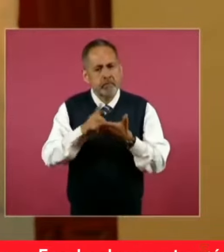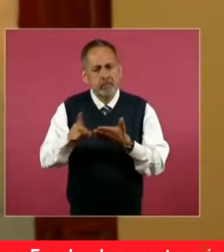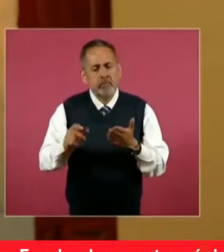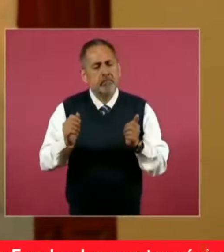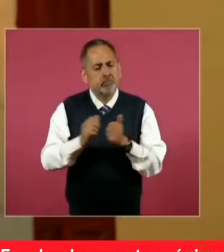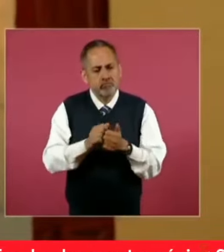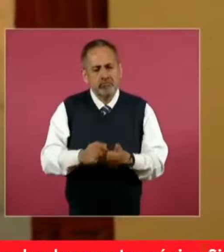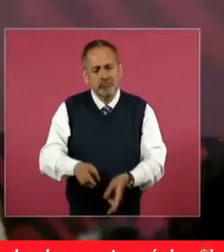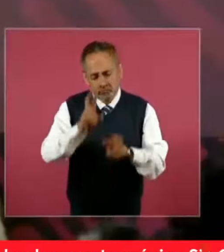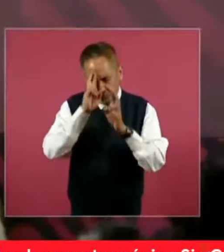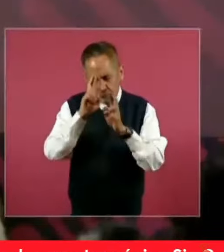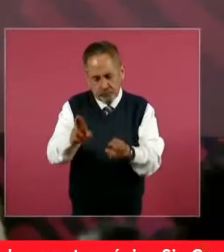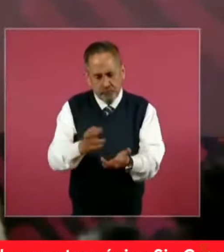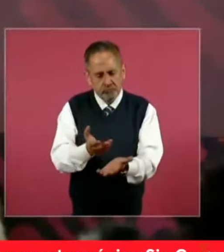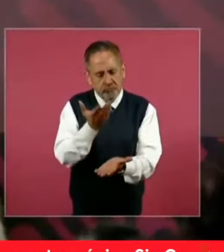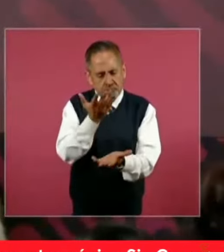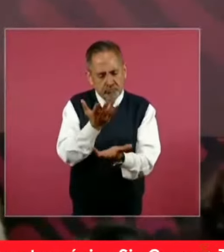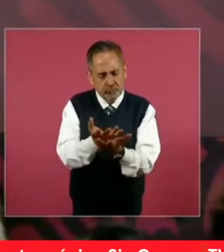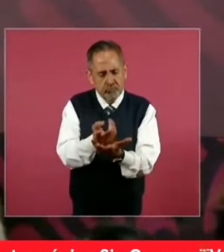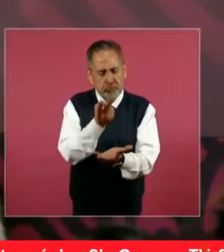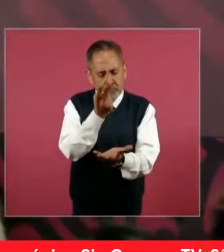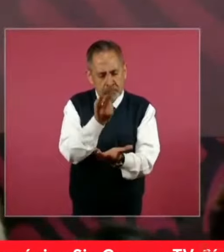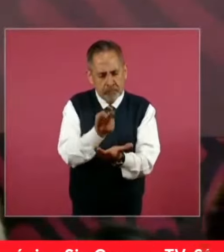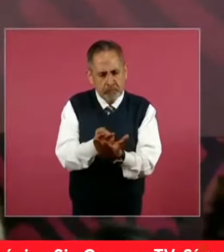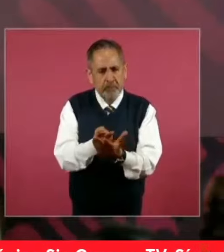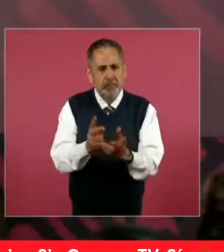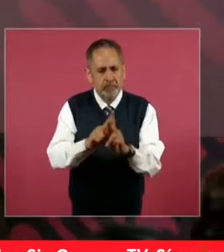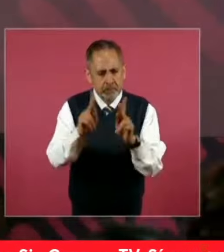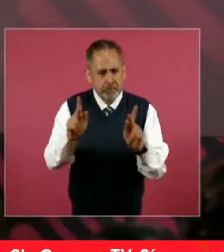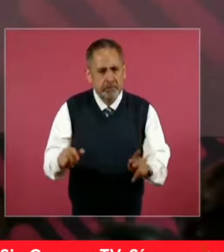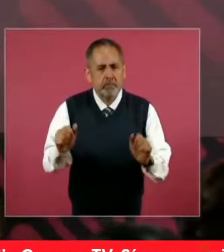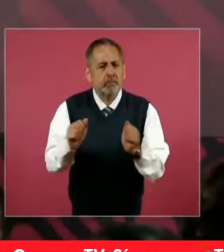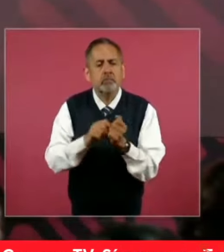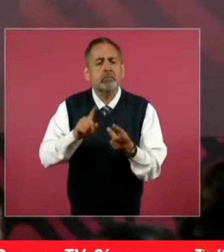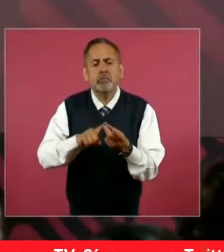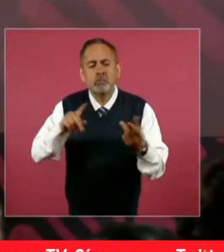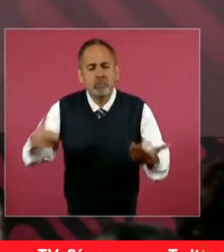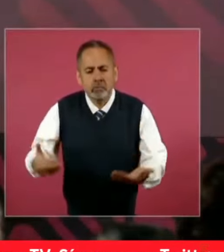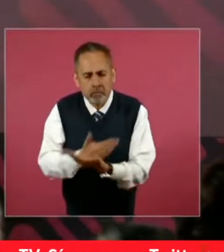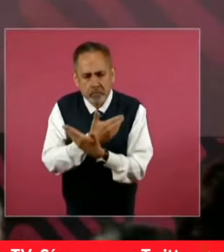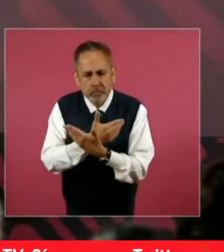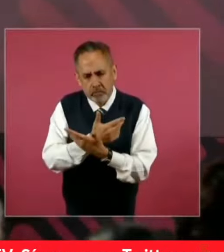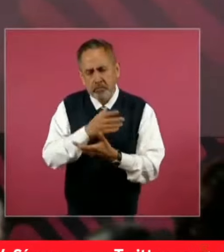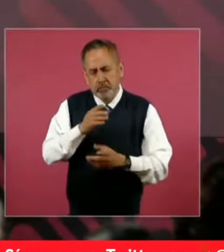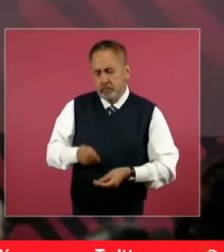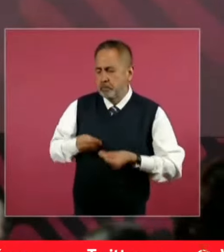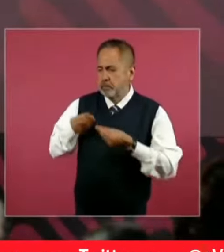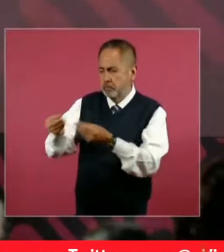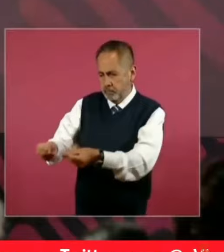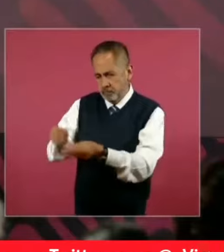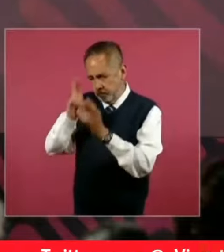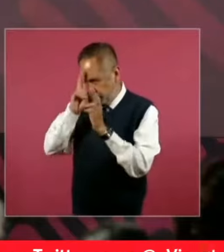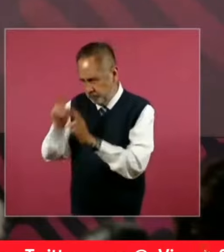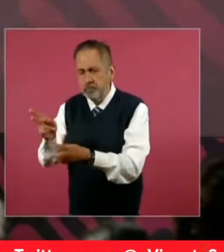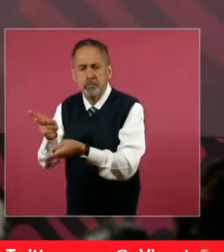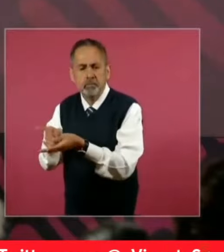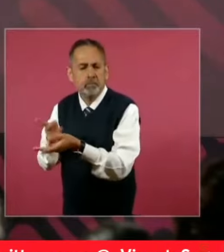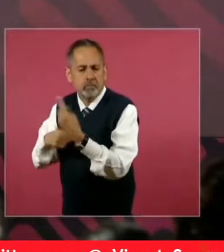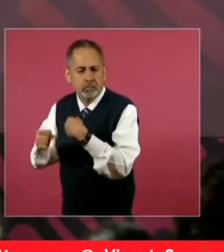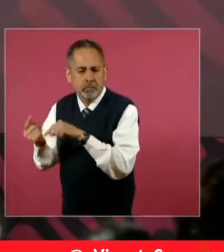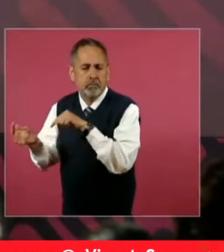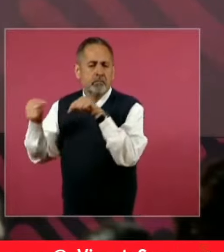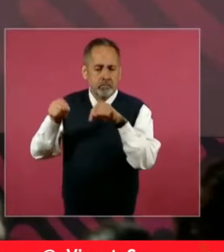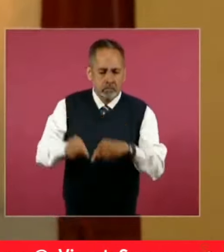que descansen en su tierra los próceres que les dieron justicia, que les dieron un gran ejemplo de trabajo por la libertad. Pero algo